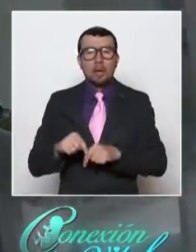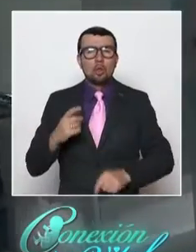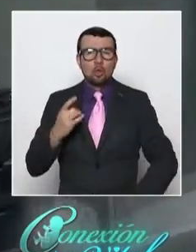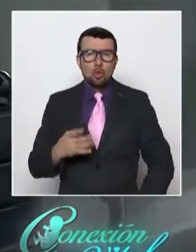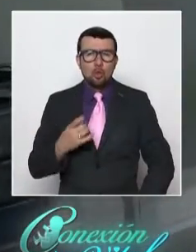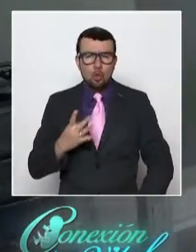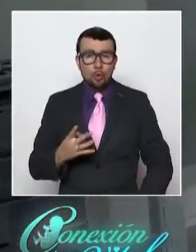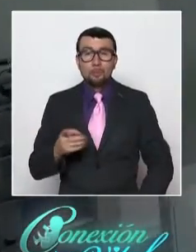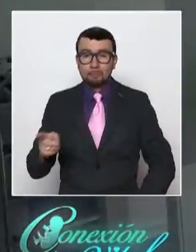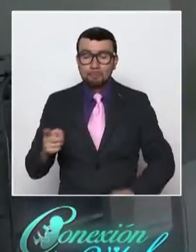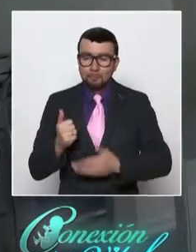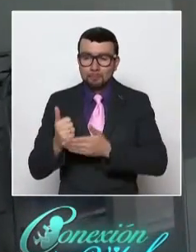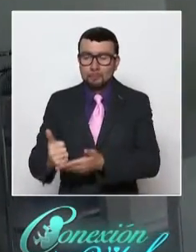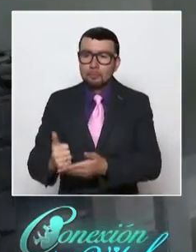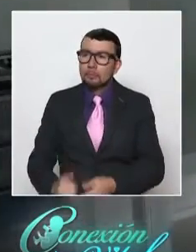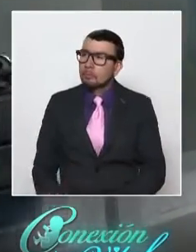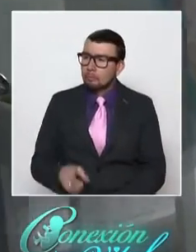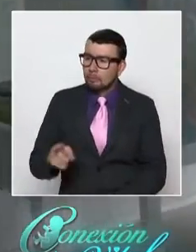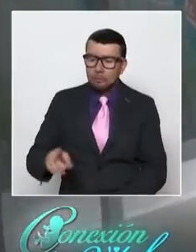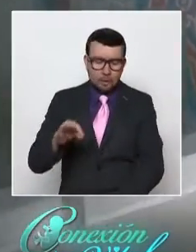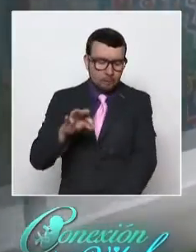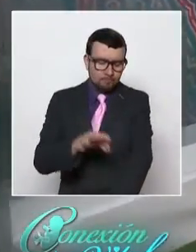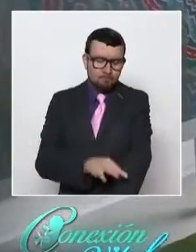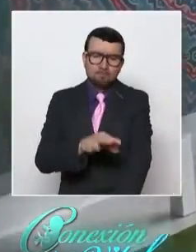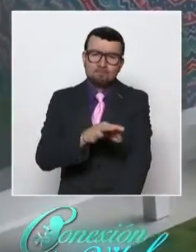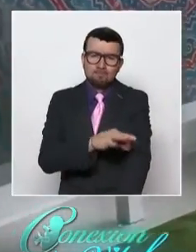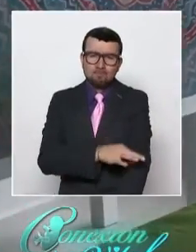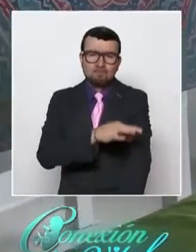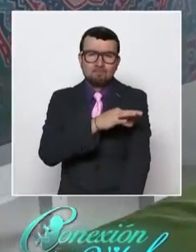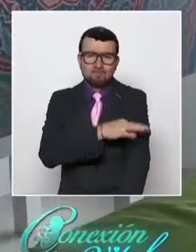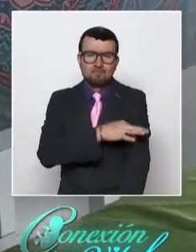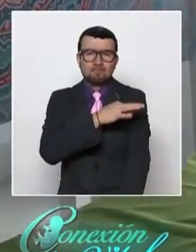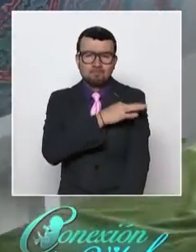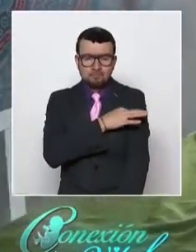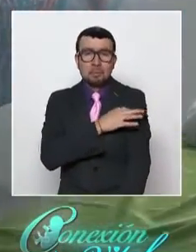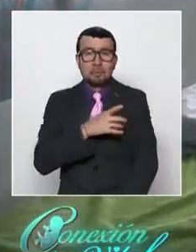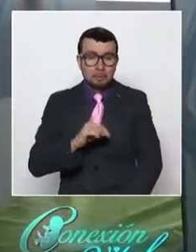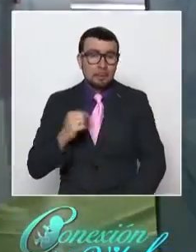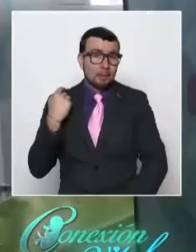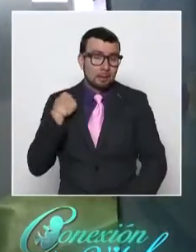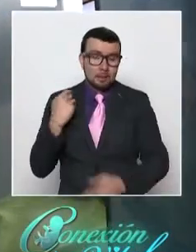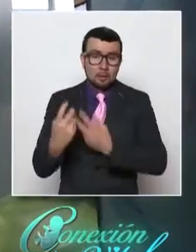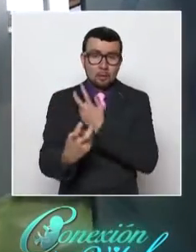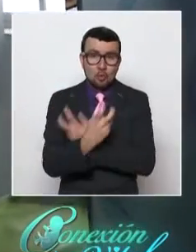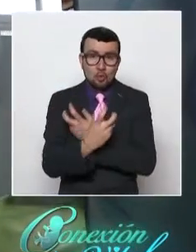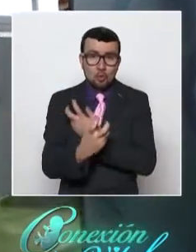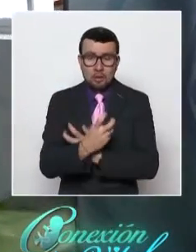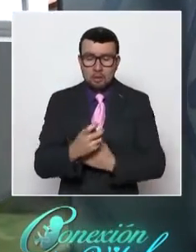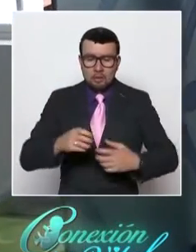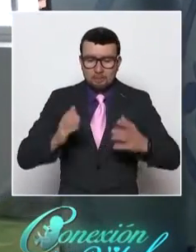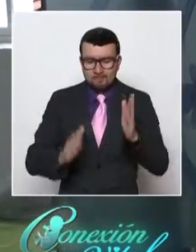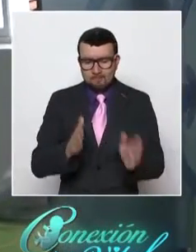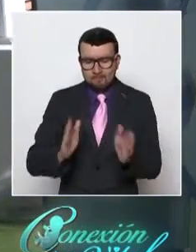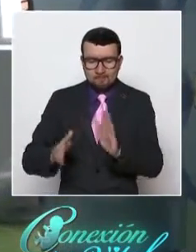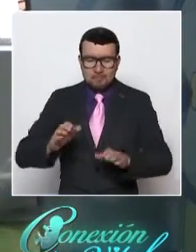hacemos la acupuntura, la quiropraxia. Y queremos que todos